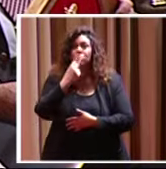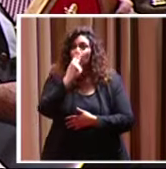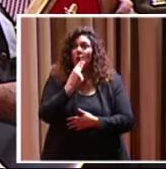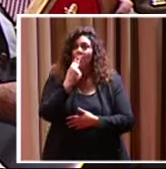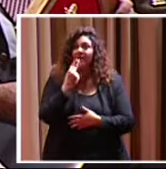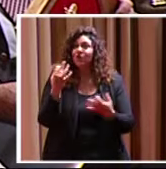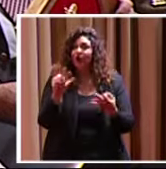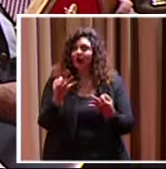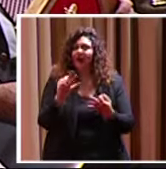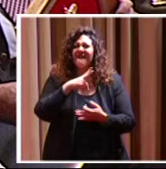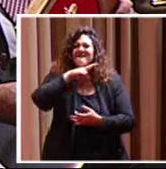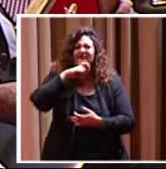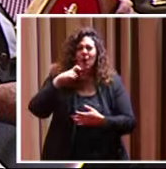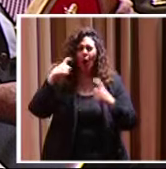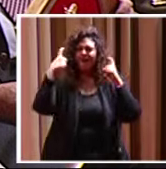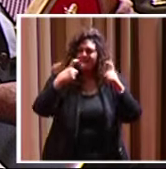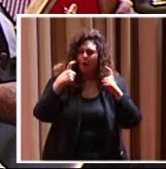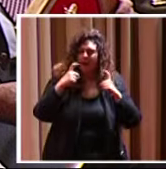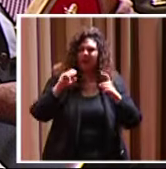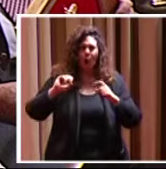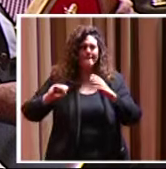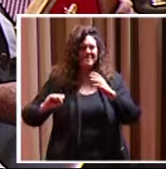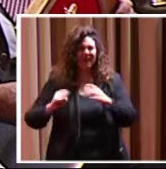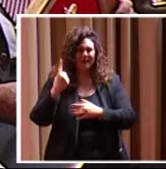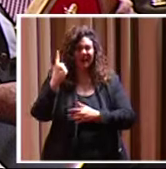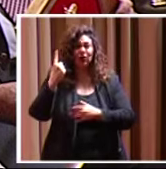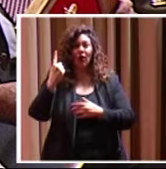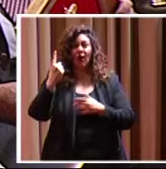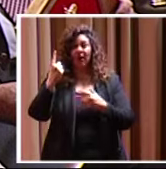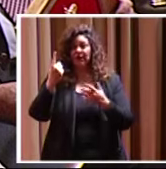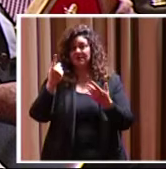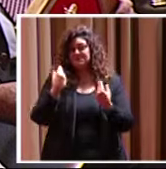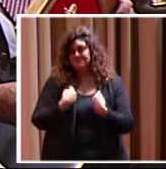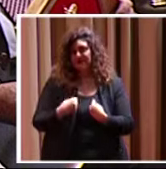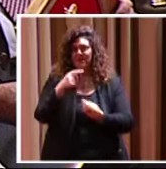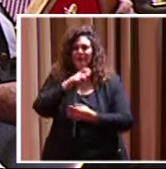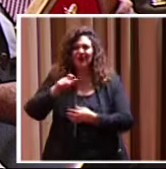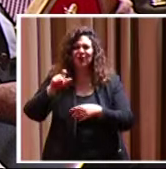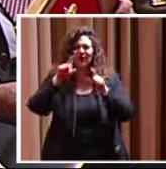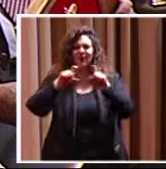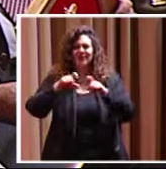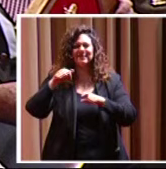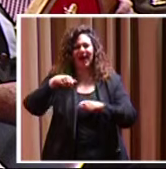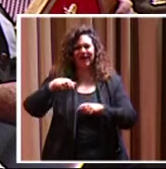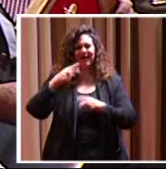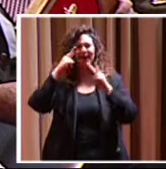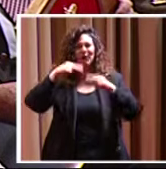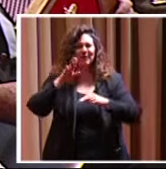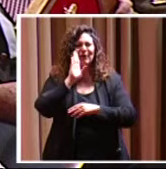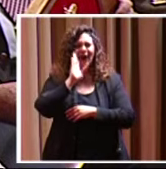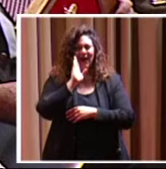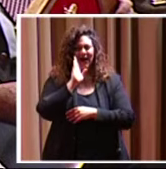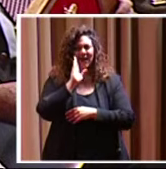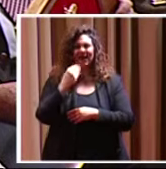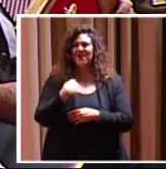los valores del esfuerzo, del emprendimiento, como han hecho personas y empresas aquí reconocidas, como lo